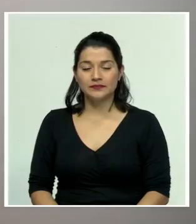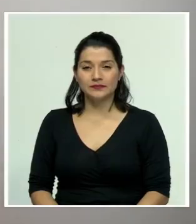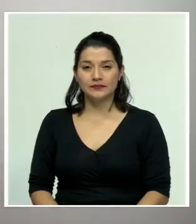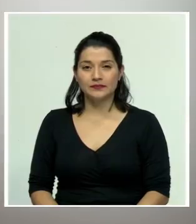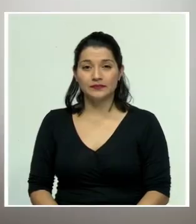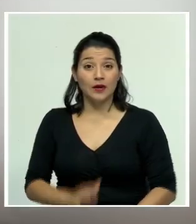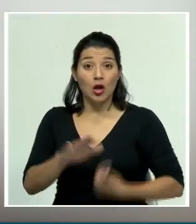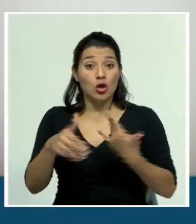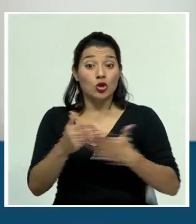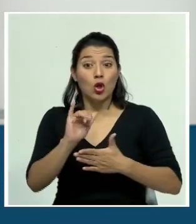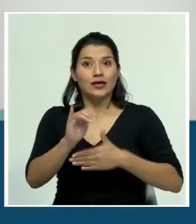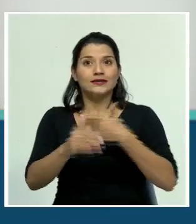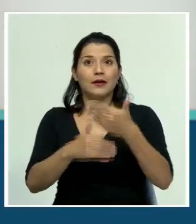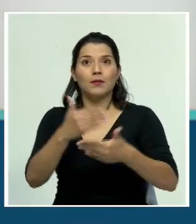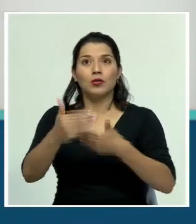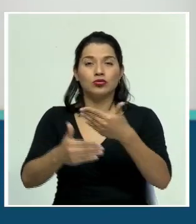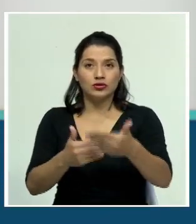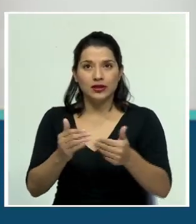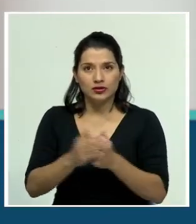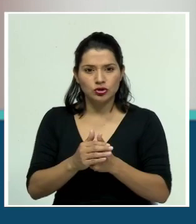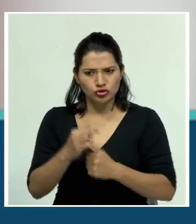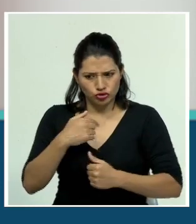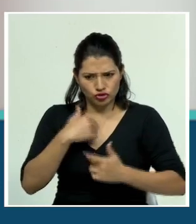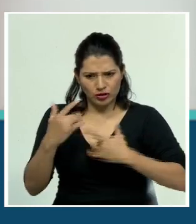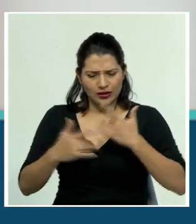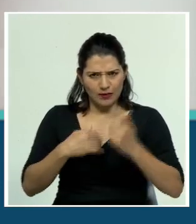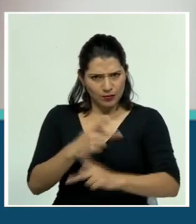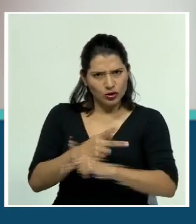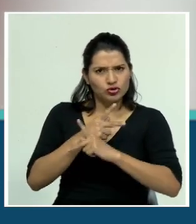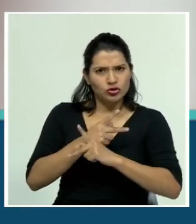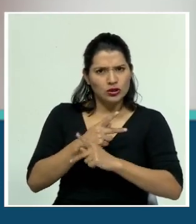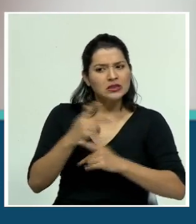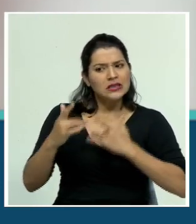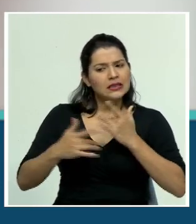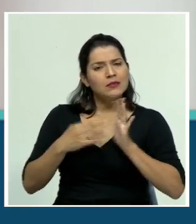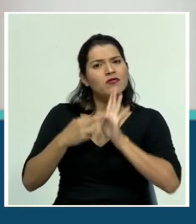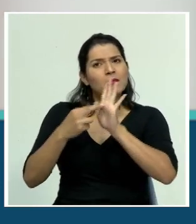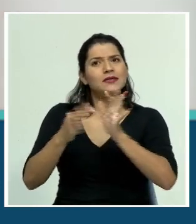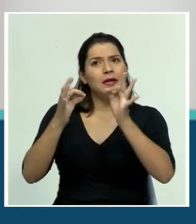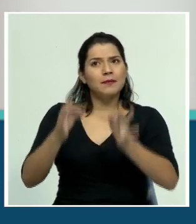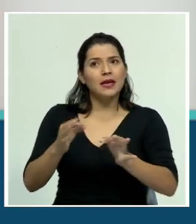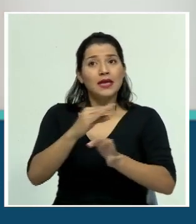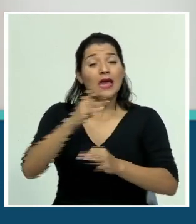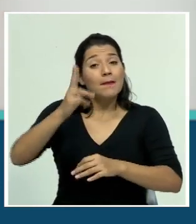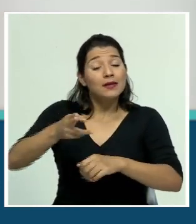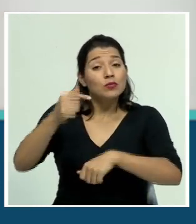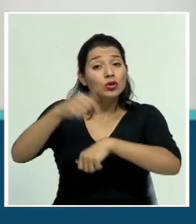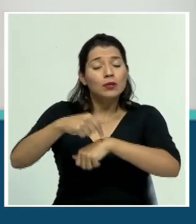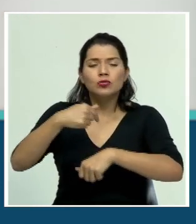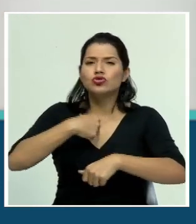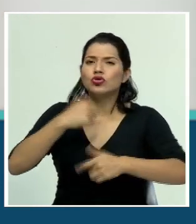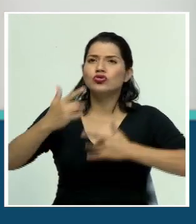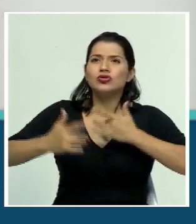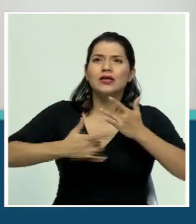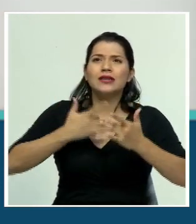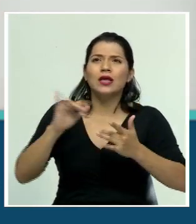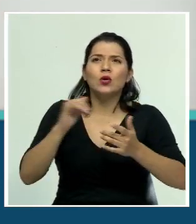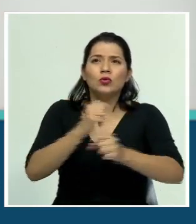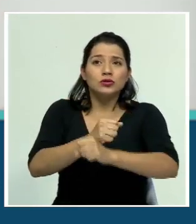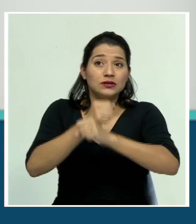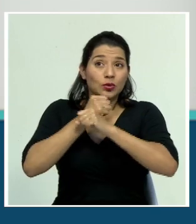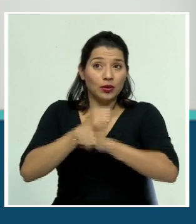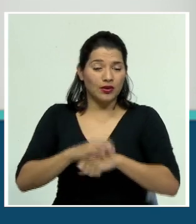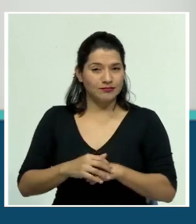Todo este proceso me sentí protegido, me sentí representado y a la vez sentí esa seguridad,